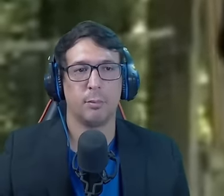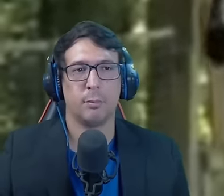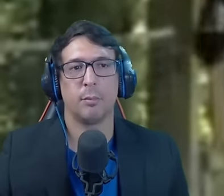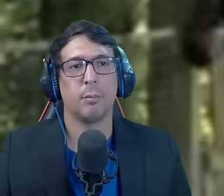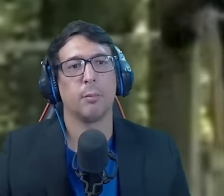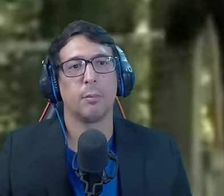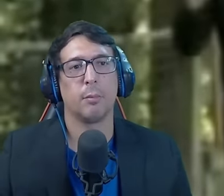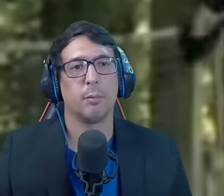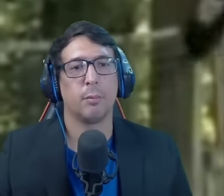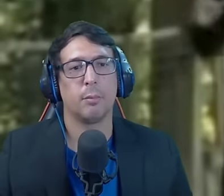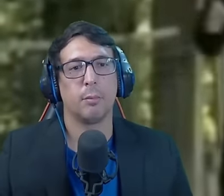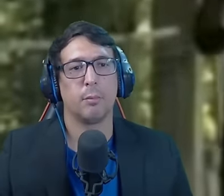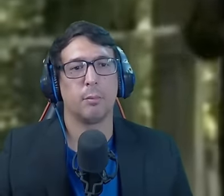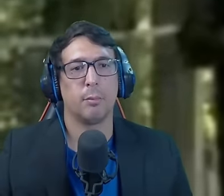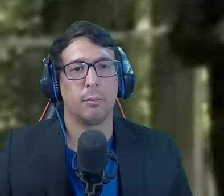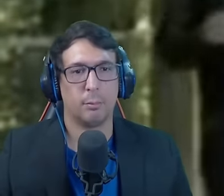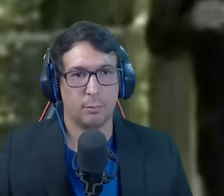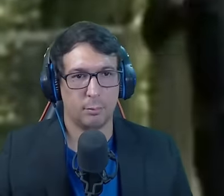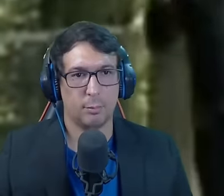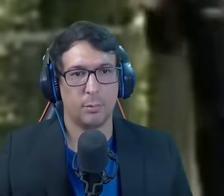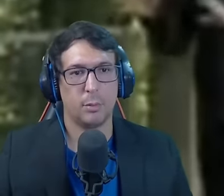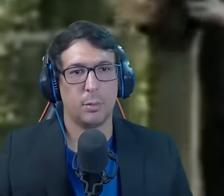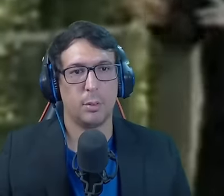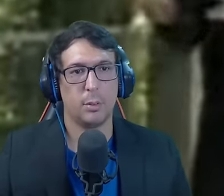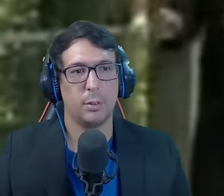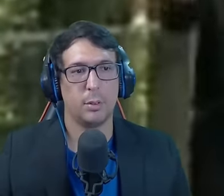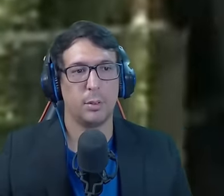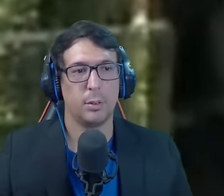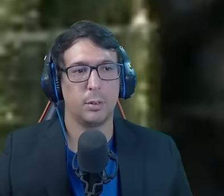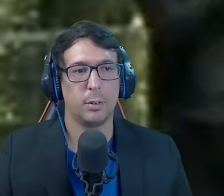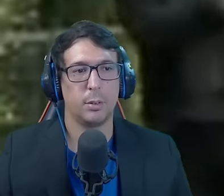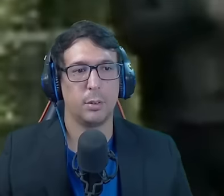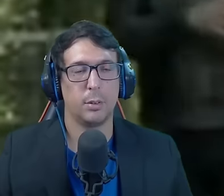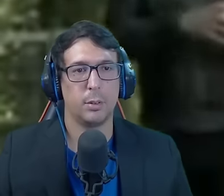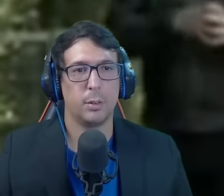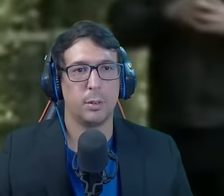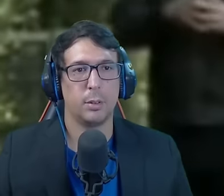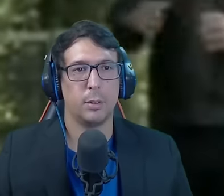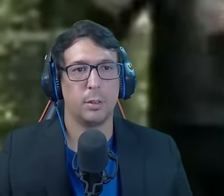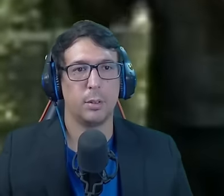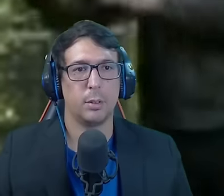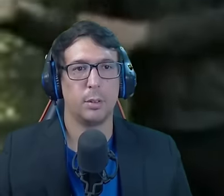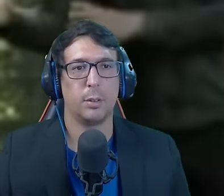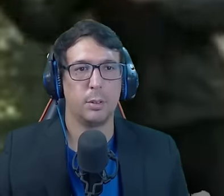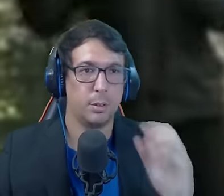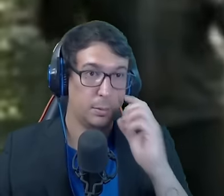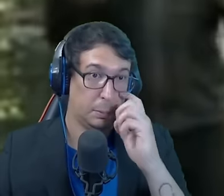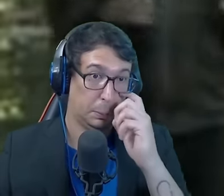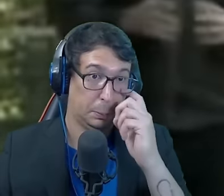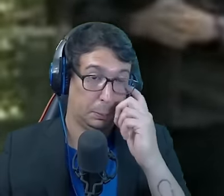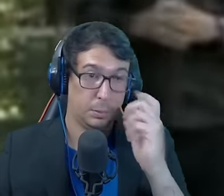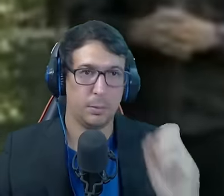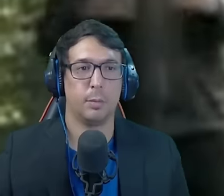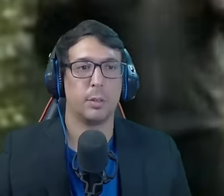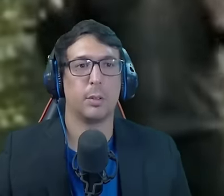Latina y a Chile durante el siglo XIX. No es casualidad que se le haya dado la espalda a este proceso de colonización y de europeos que comienzan a